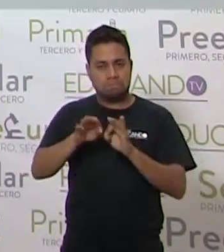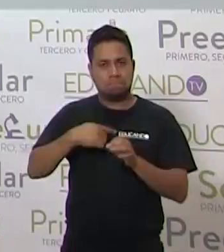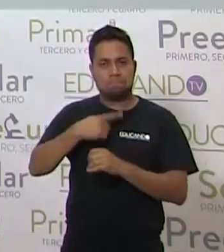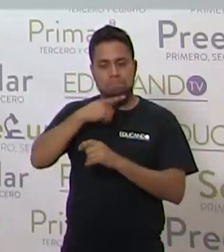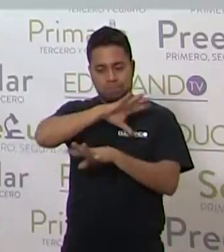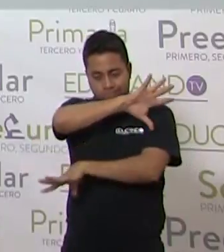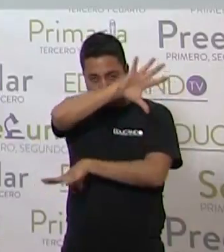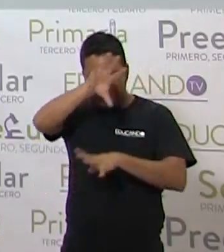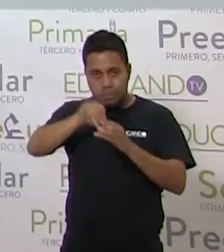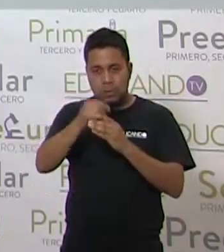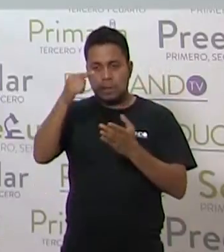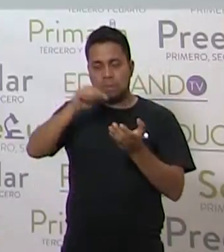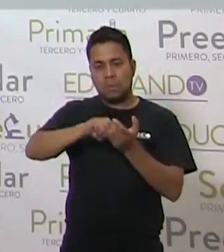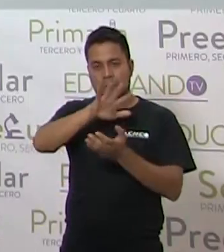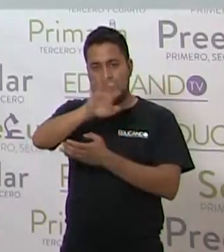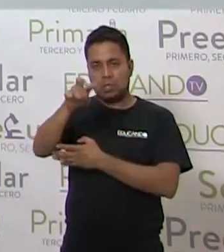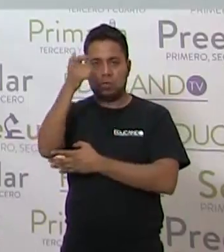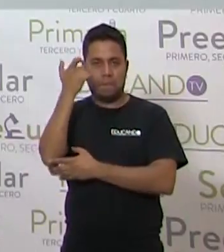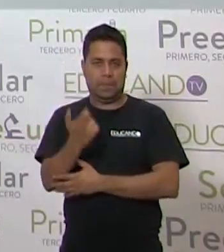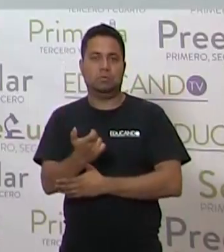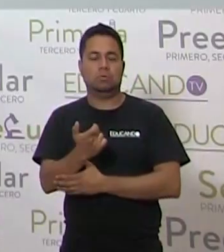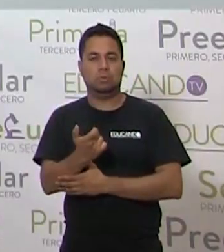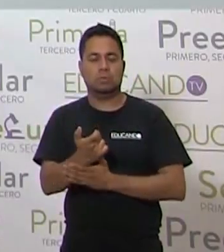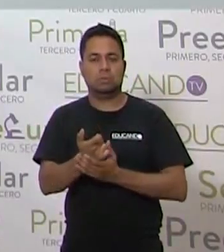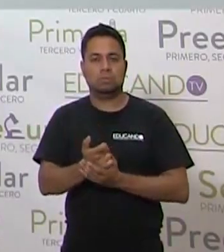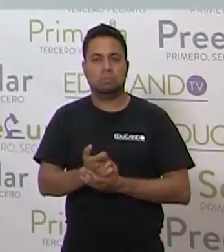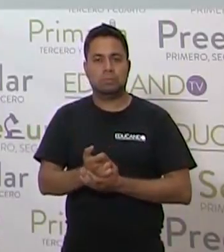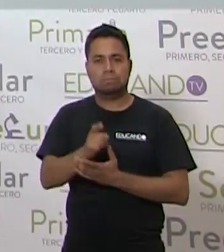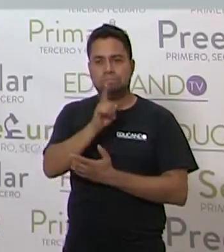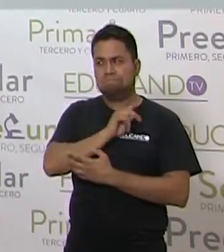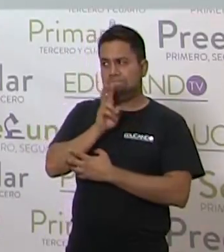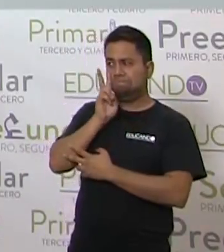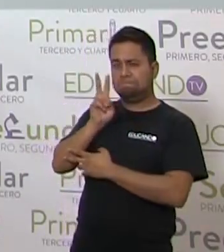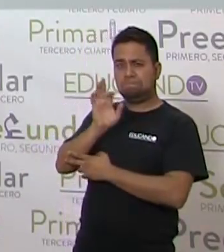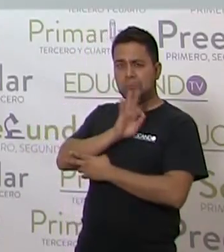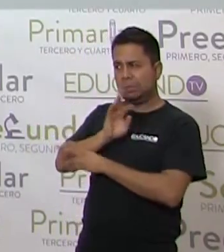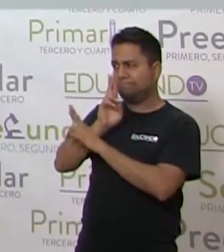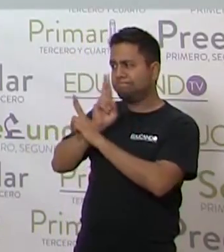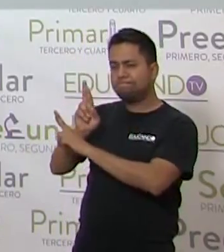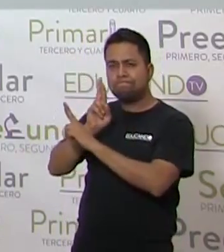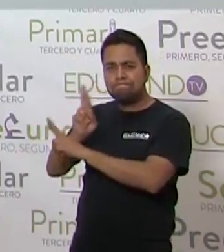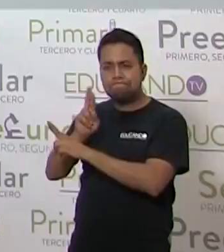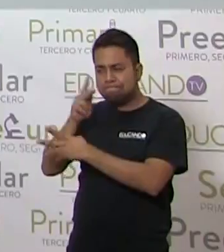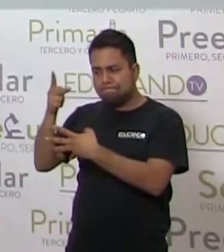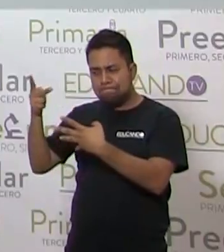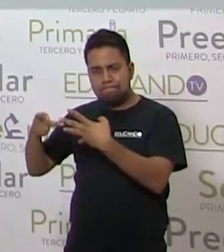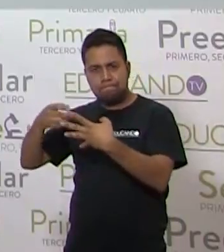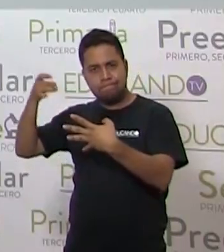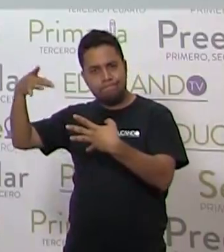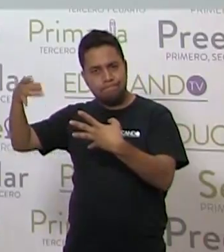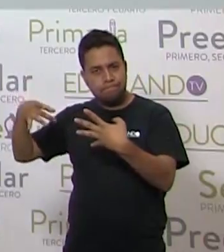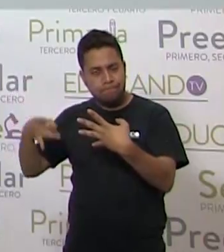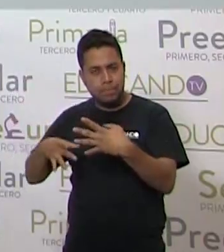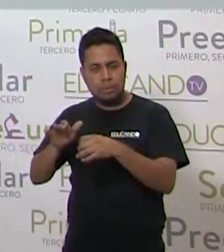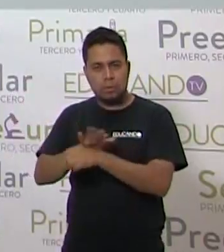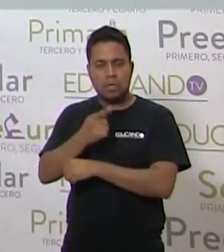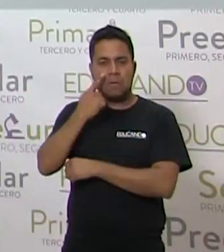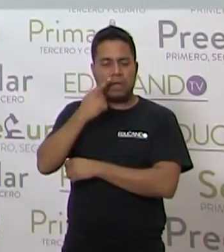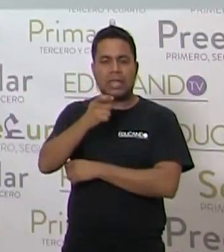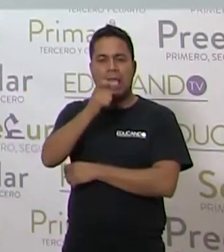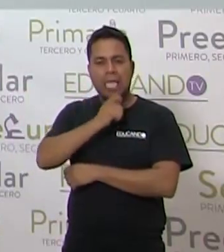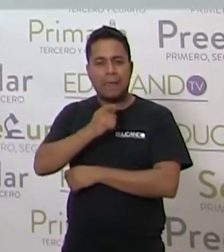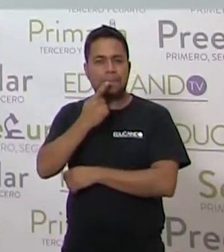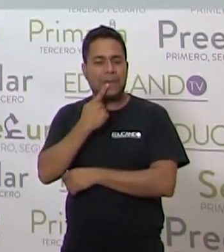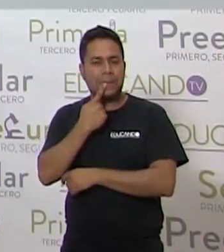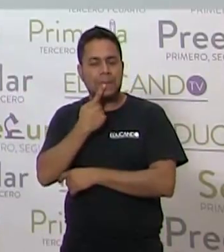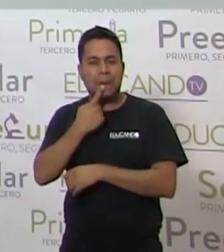total vendido son 15500 pes a simple vista podemos ir contestando algunas de las preguntas por qué Qué es el sabor que más se